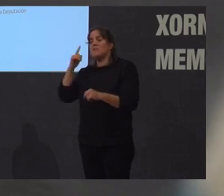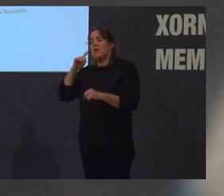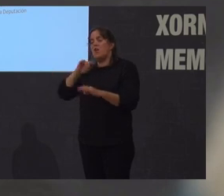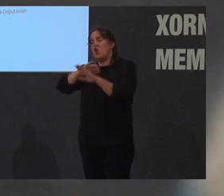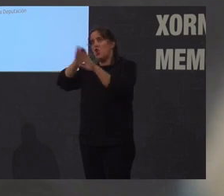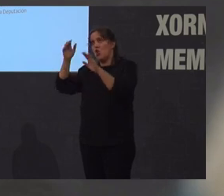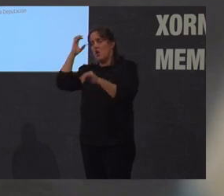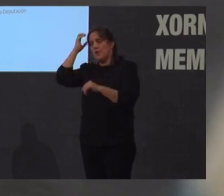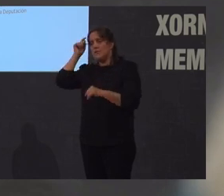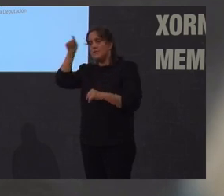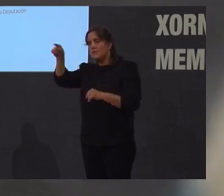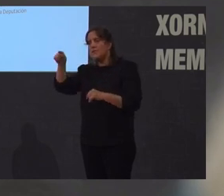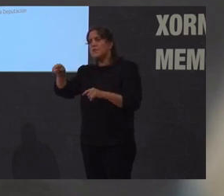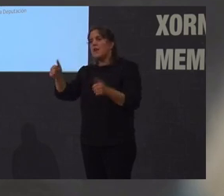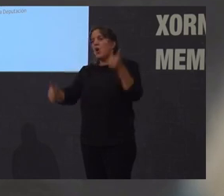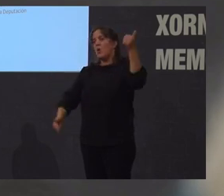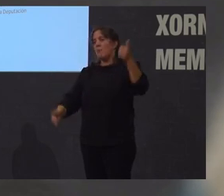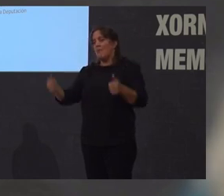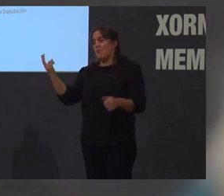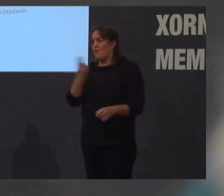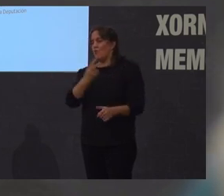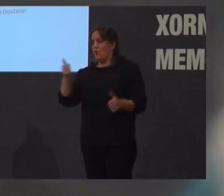cuando aprovecharon